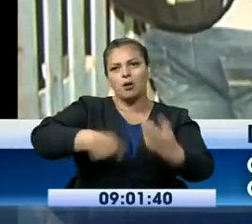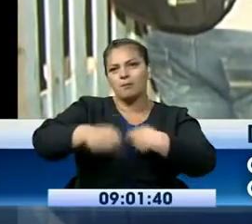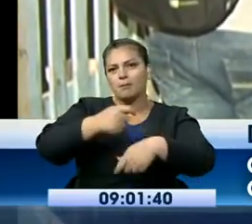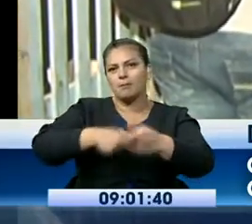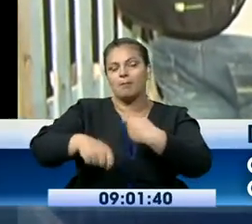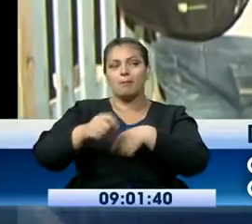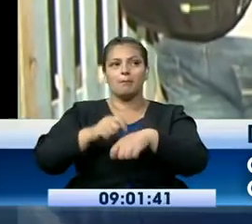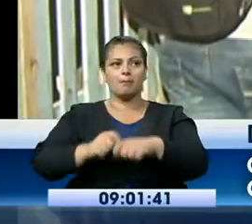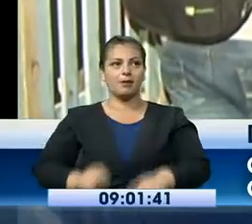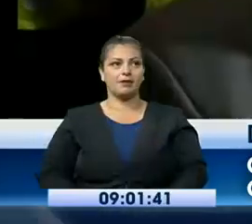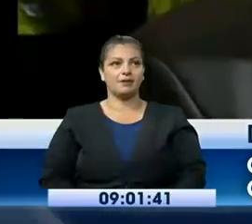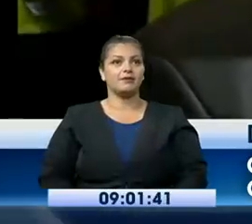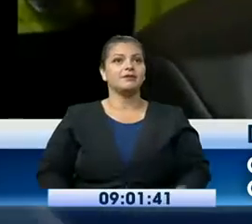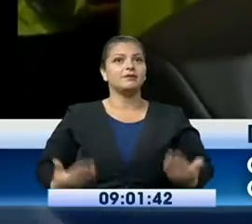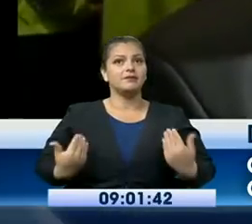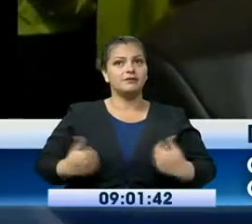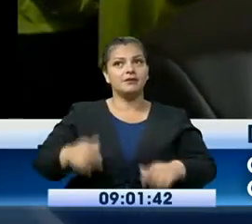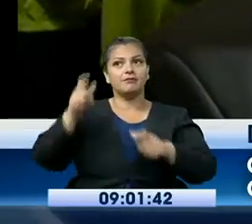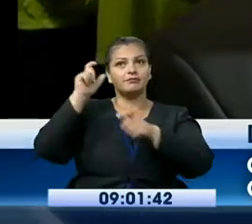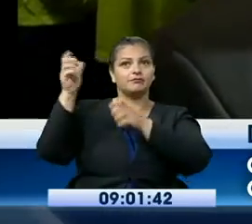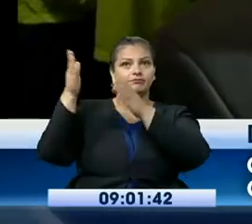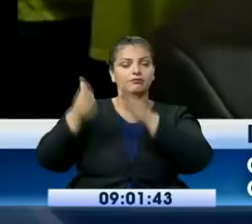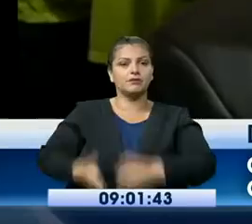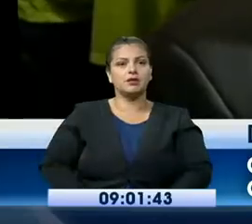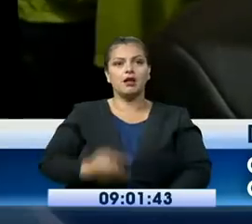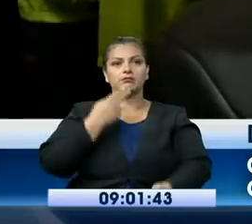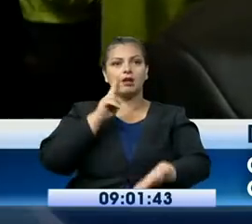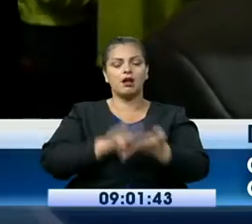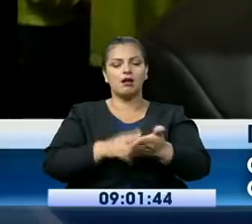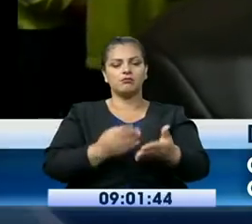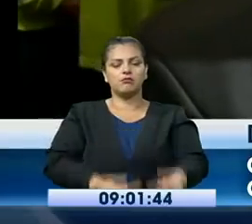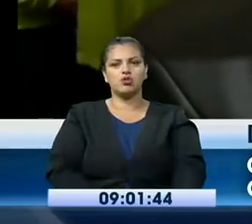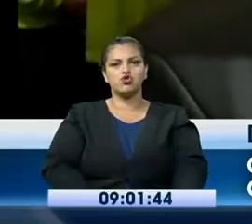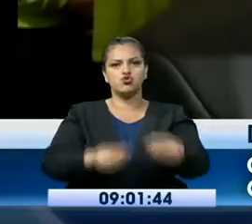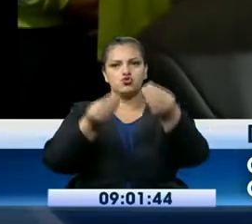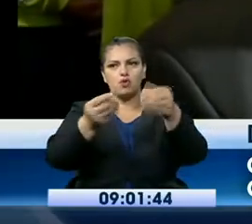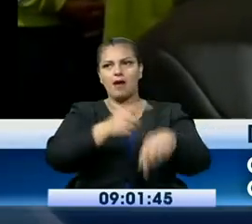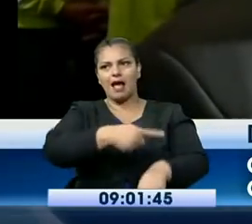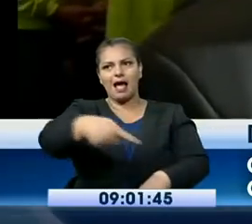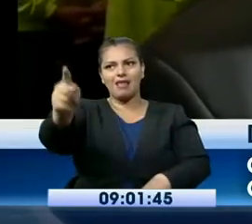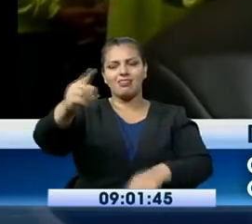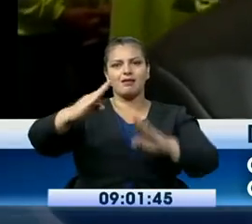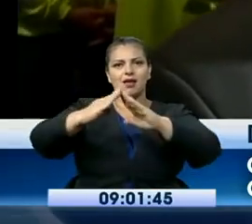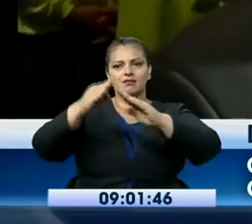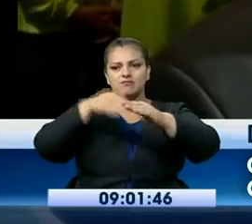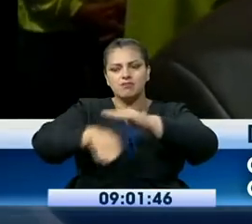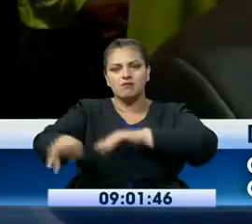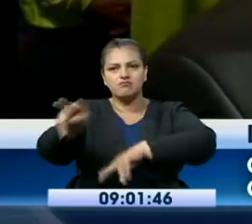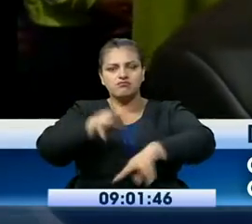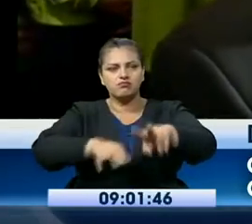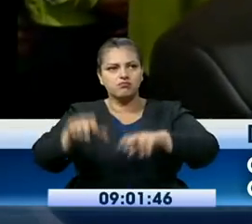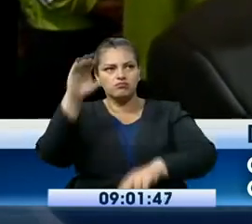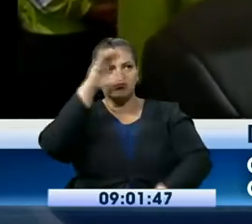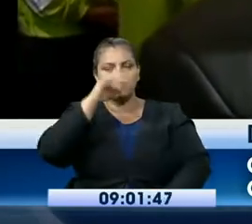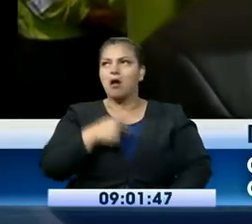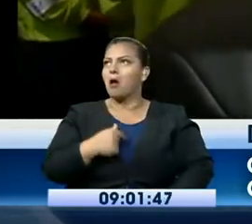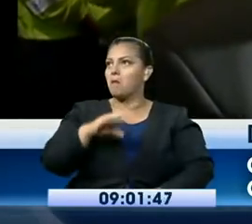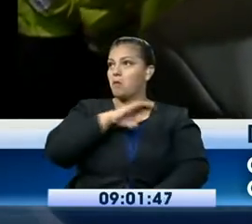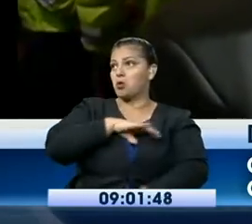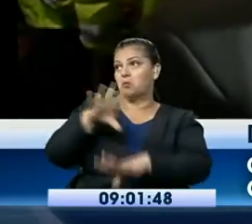y se ha encontrado sustancias dentro de los domicilios incrustados en calentados en